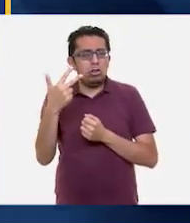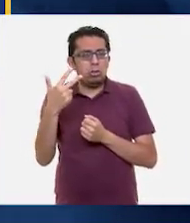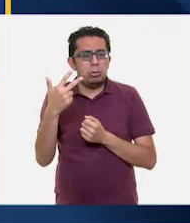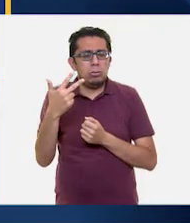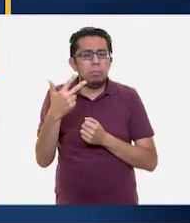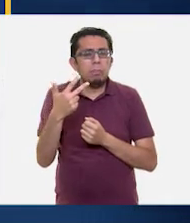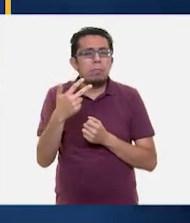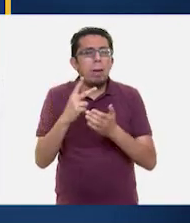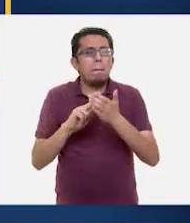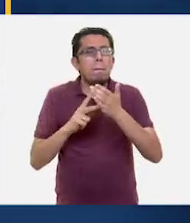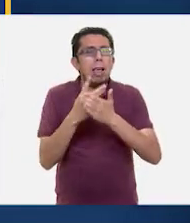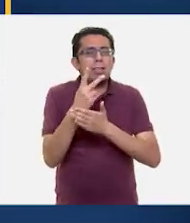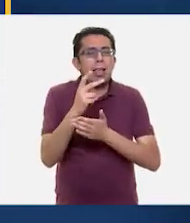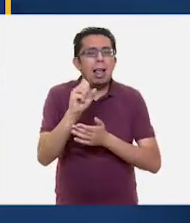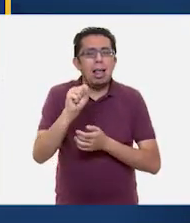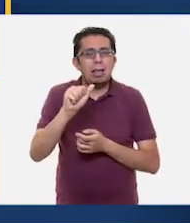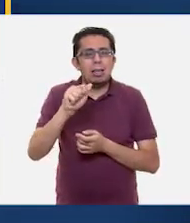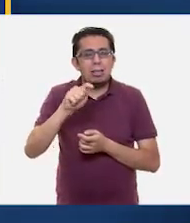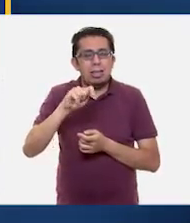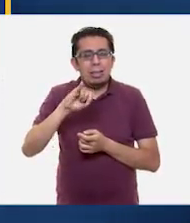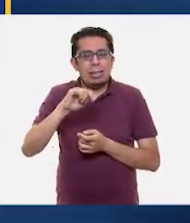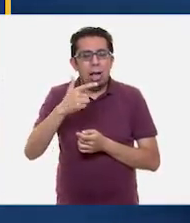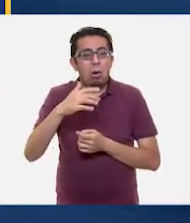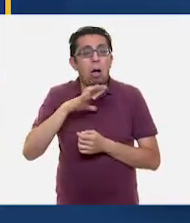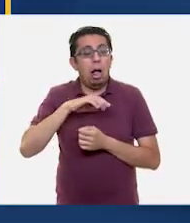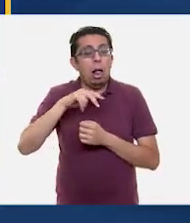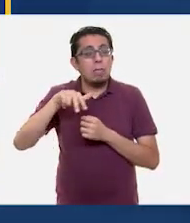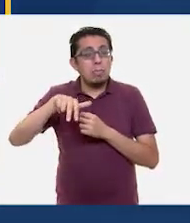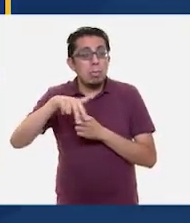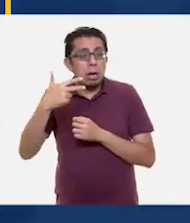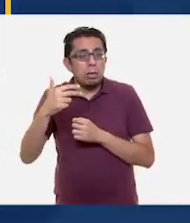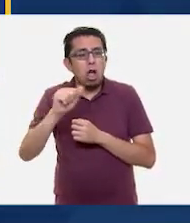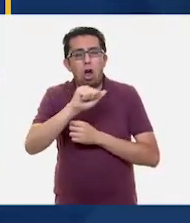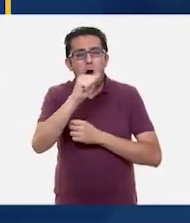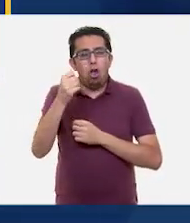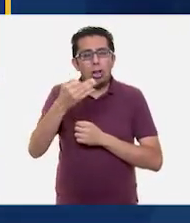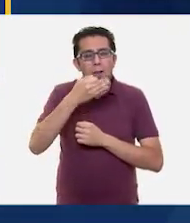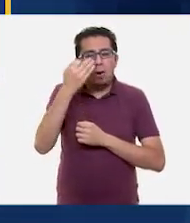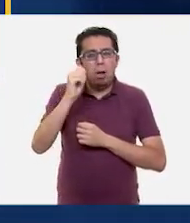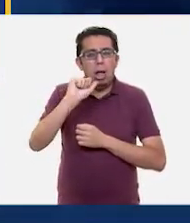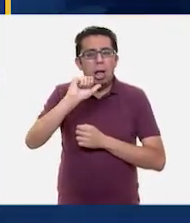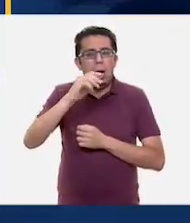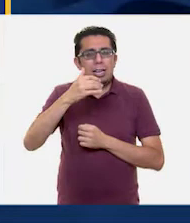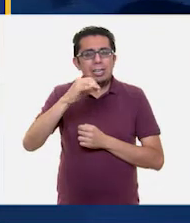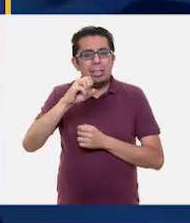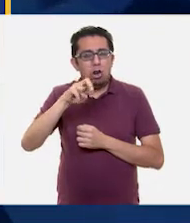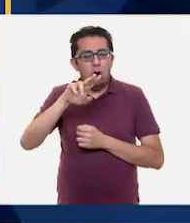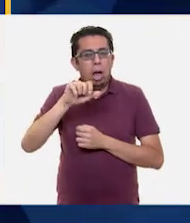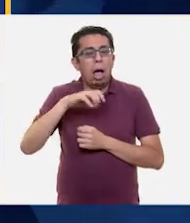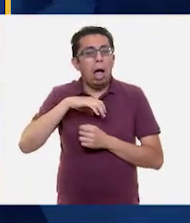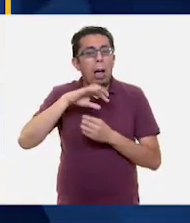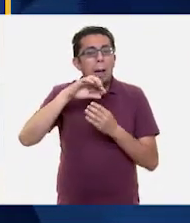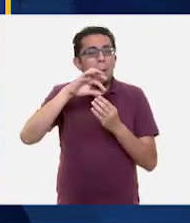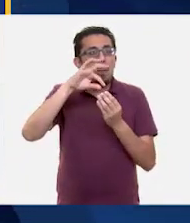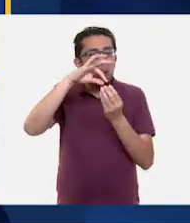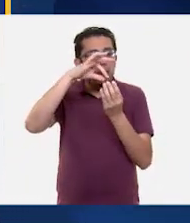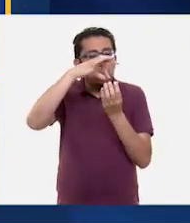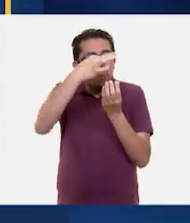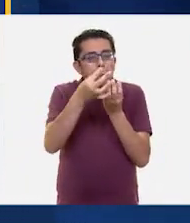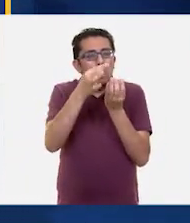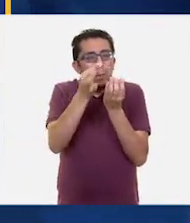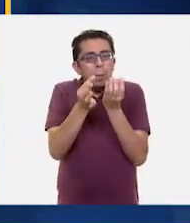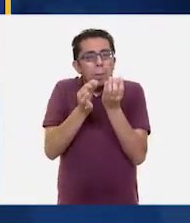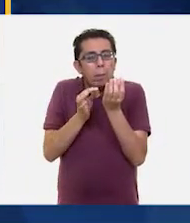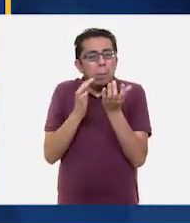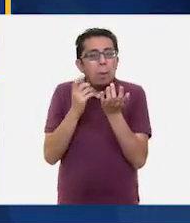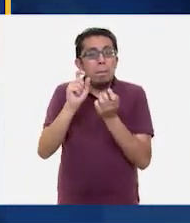de Santiago con 13 y la achicoria con 21 pétalos. ¡Guau! Con la